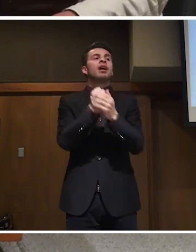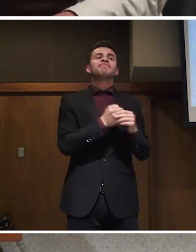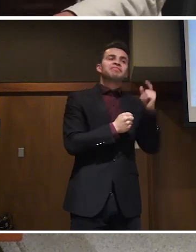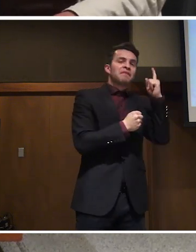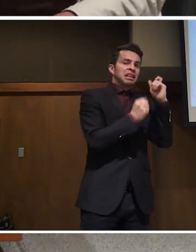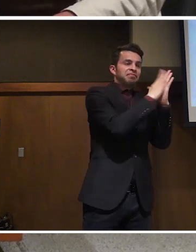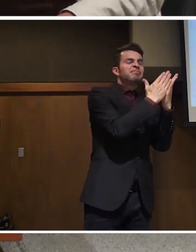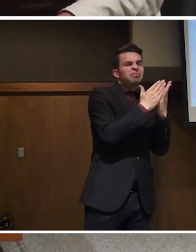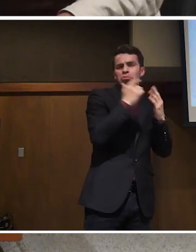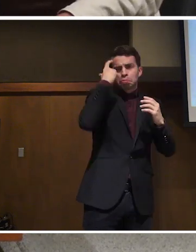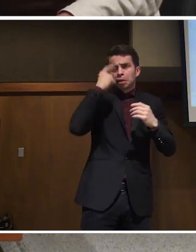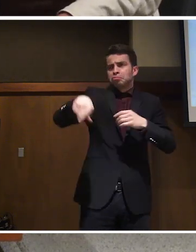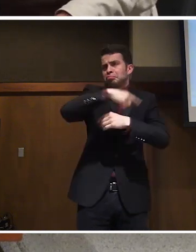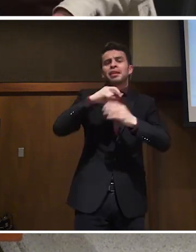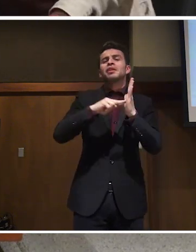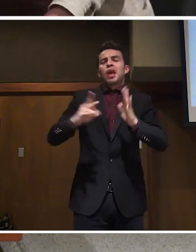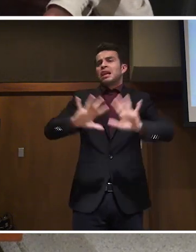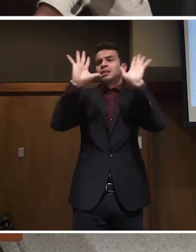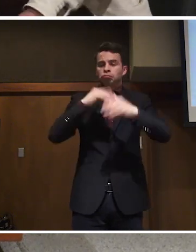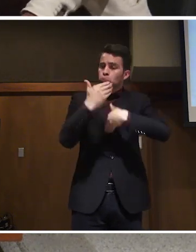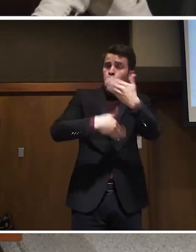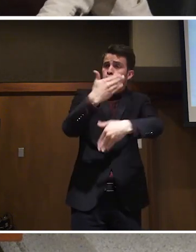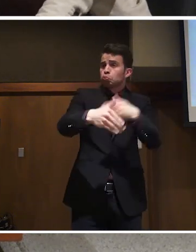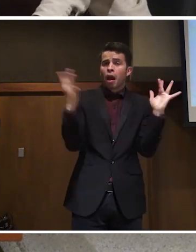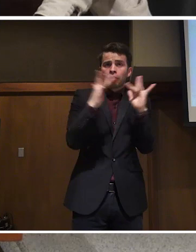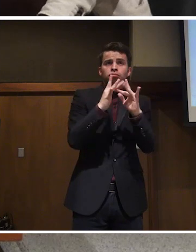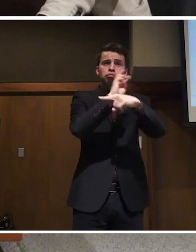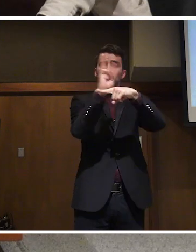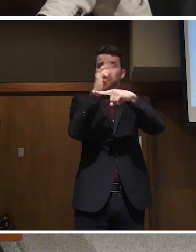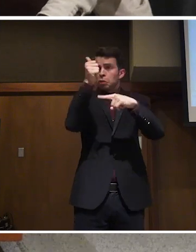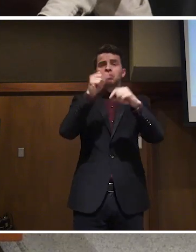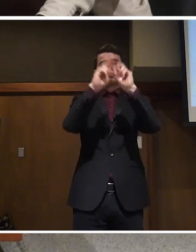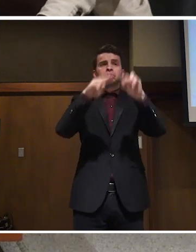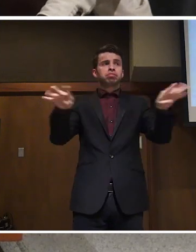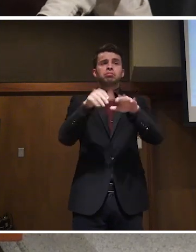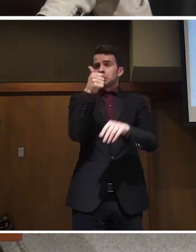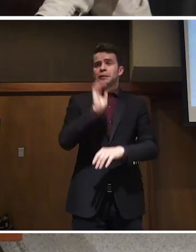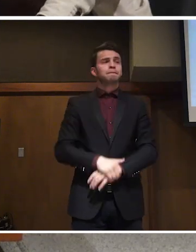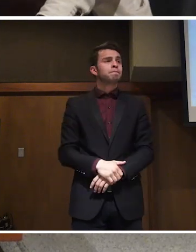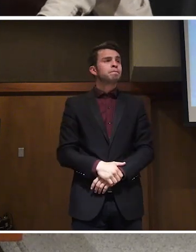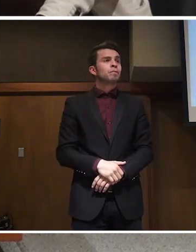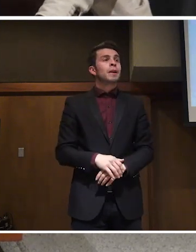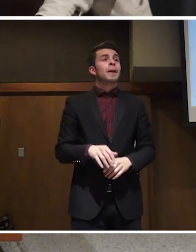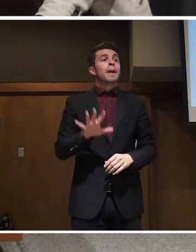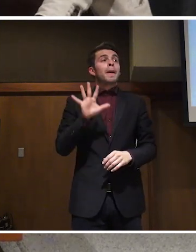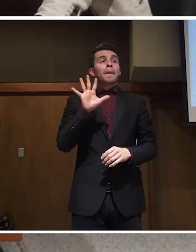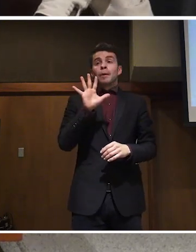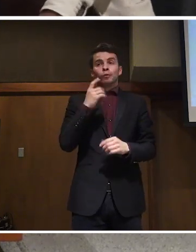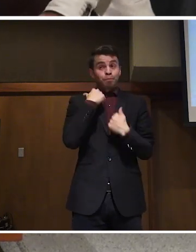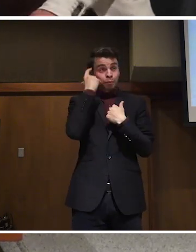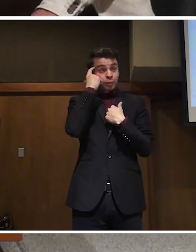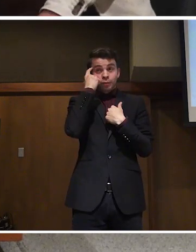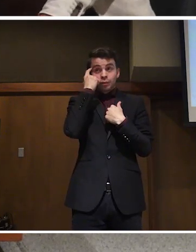pasado al material digital para que eventualmente se puedan leer en el celular o en el iPad o en cualquier aparato de esos. Pero